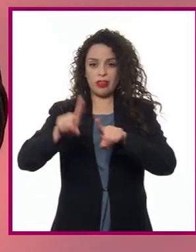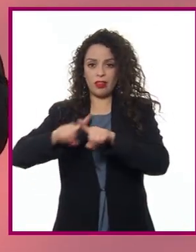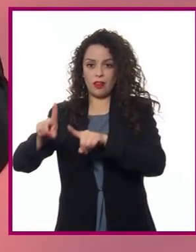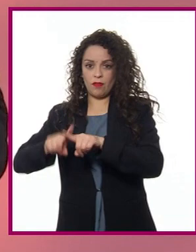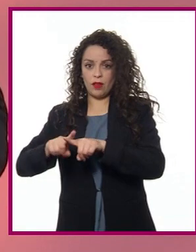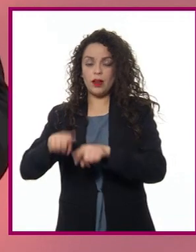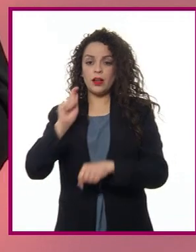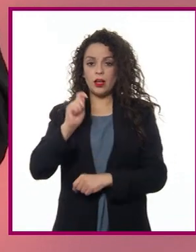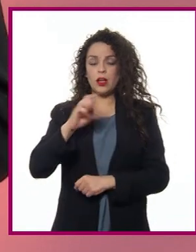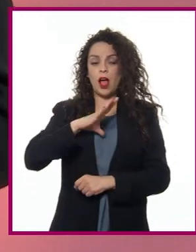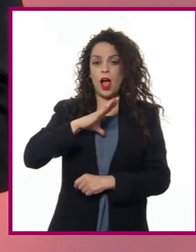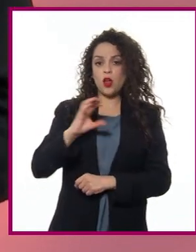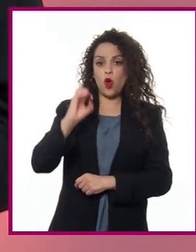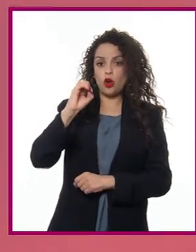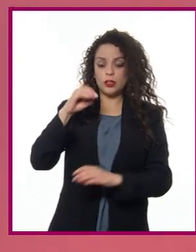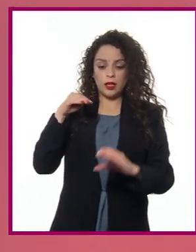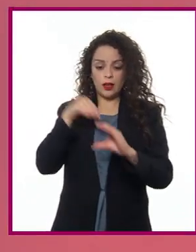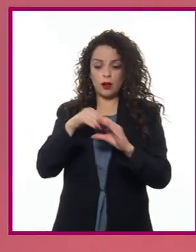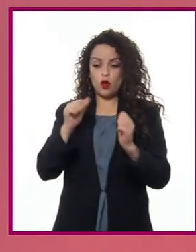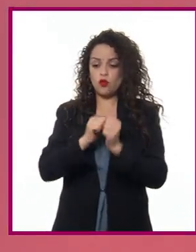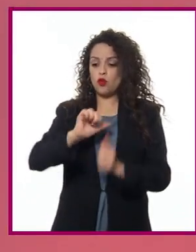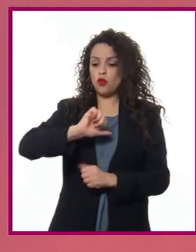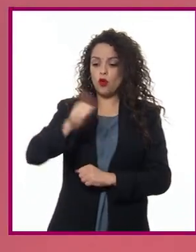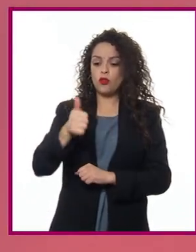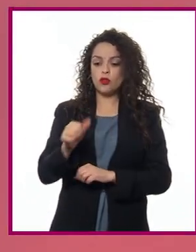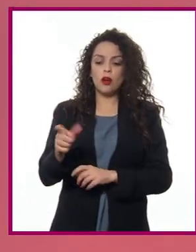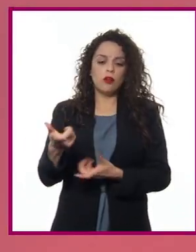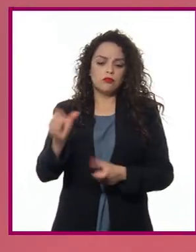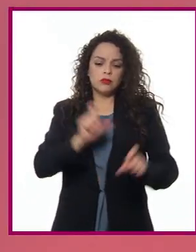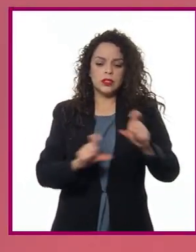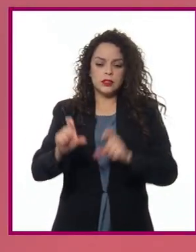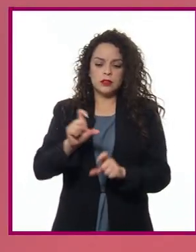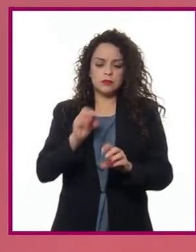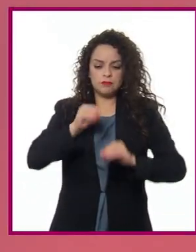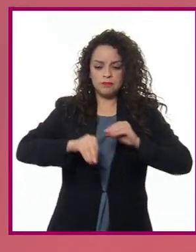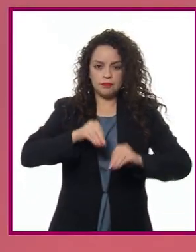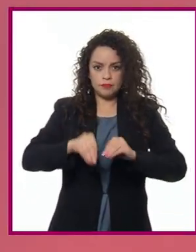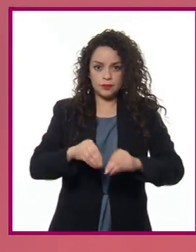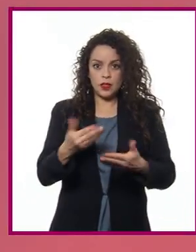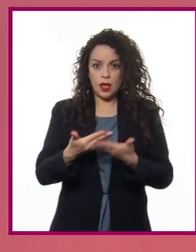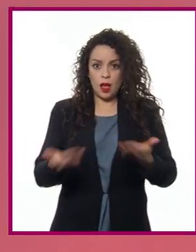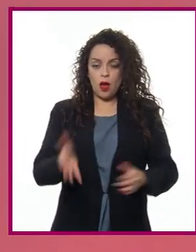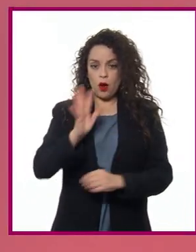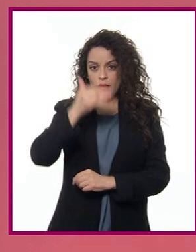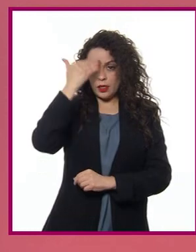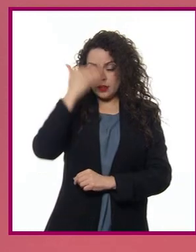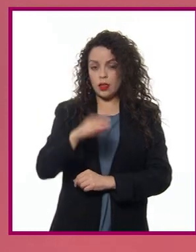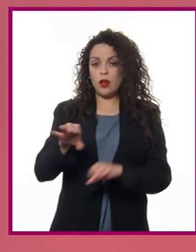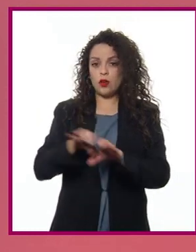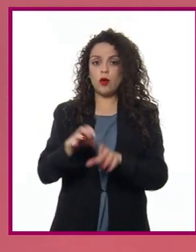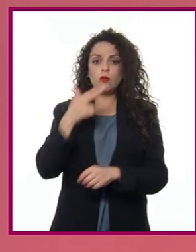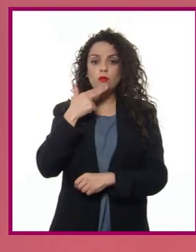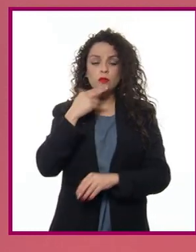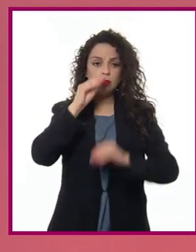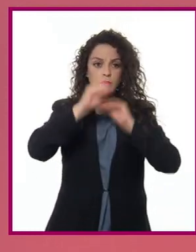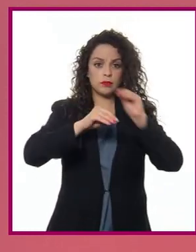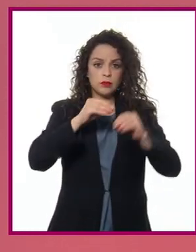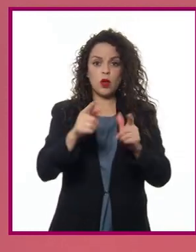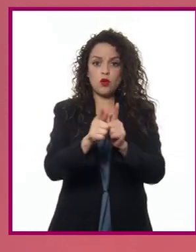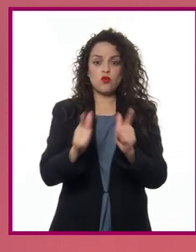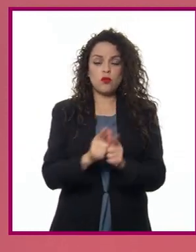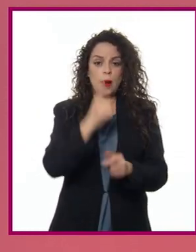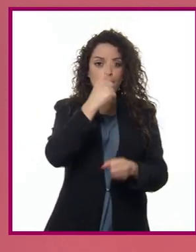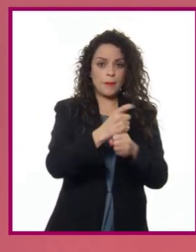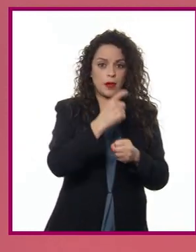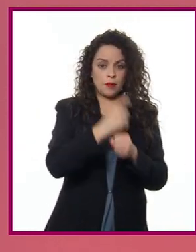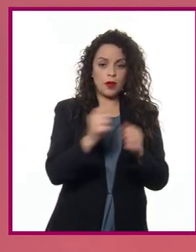el oxígeno con otros elementos. Ahora ya pueden obtener la fórmula y las valencias de los elementos del grupo 1.